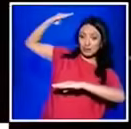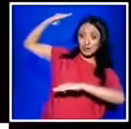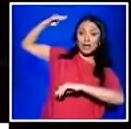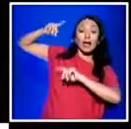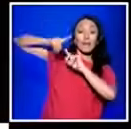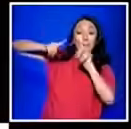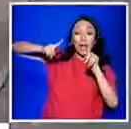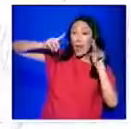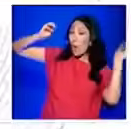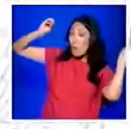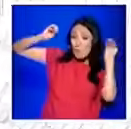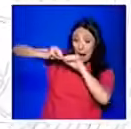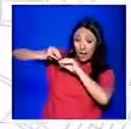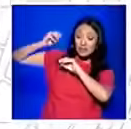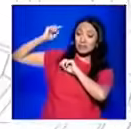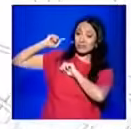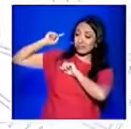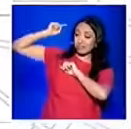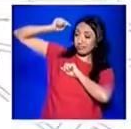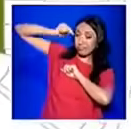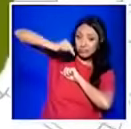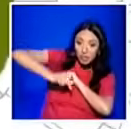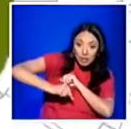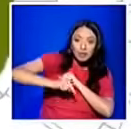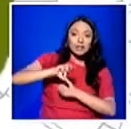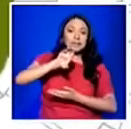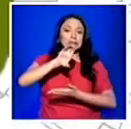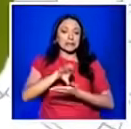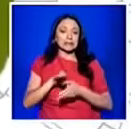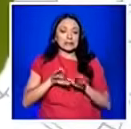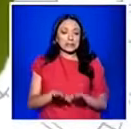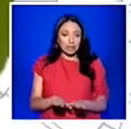casi 9 veces para un espacio en la parte central.